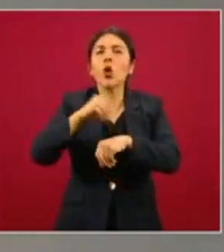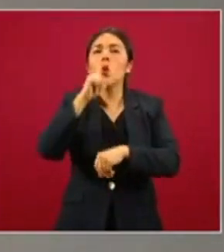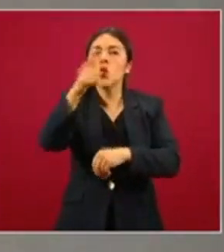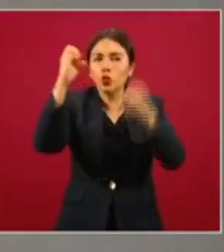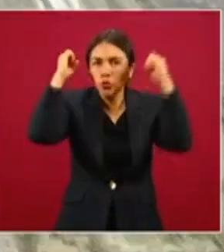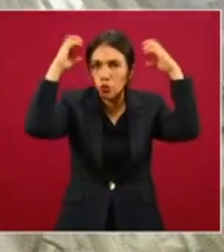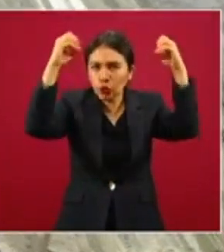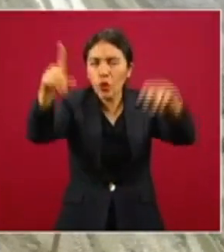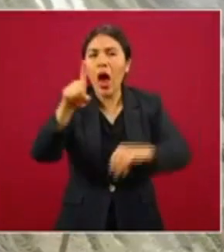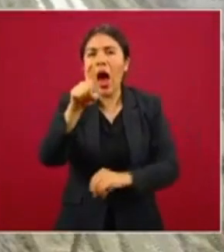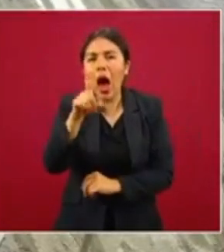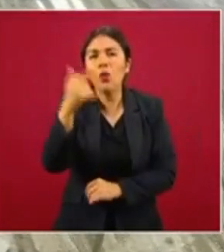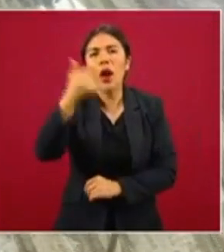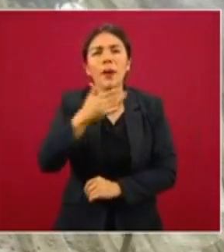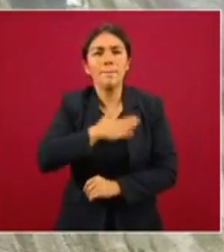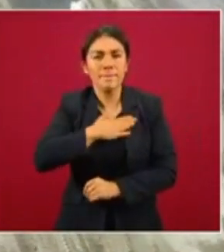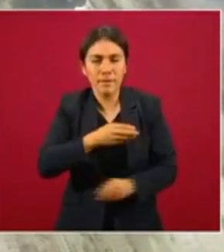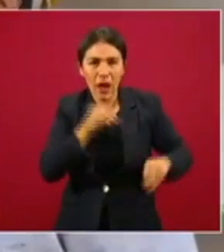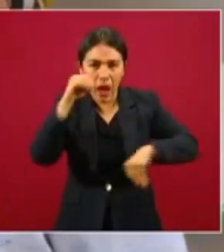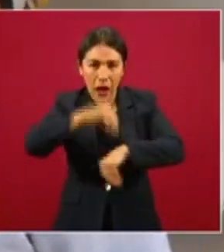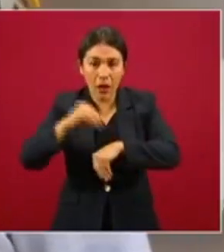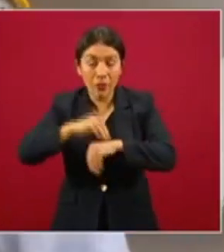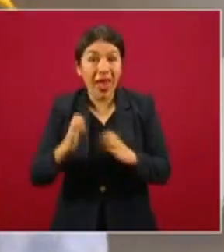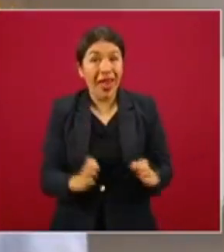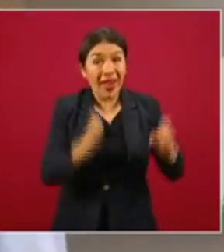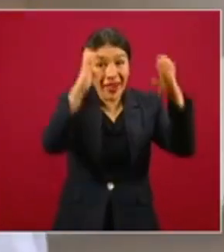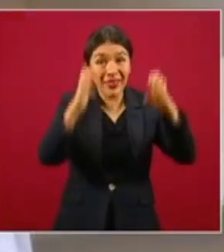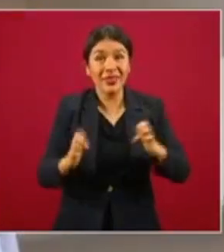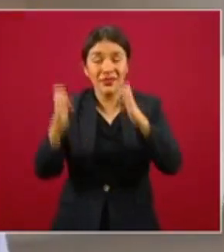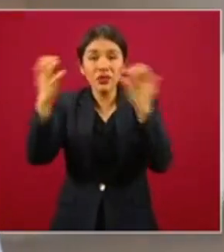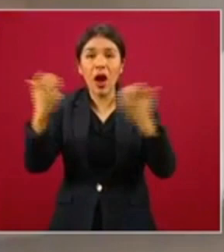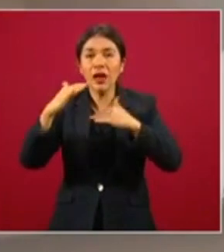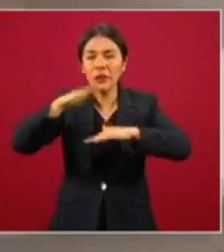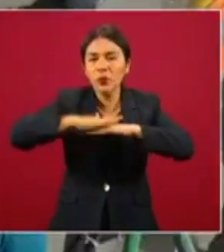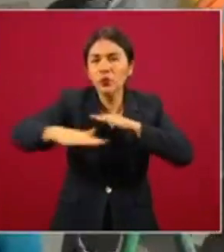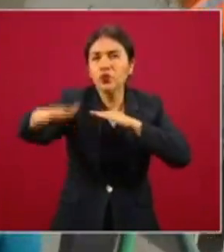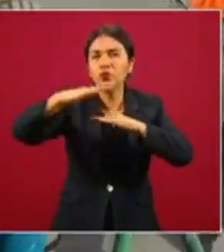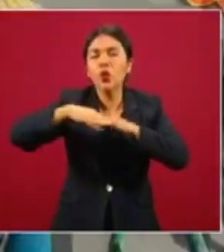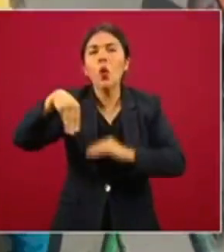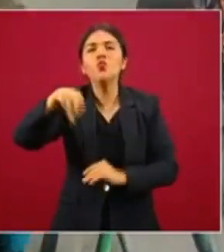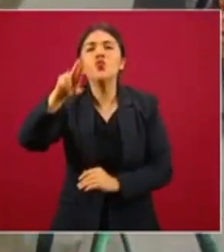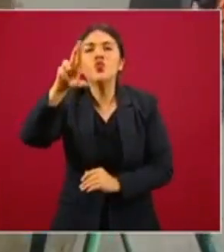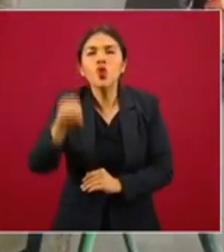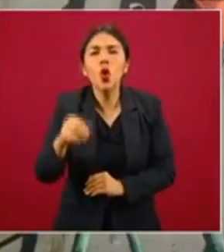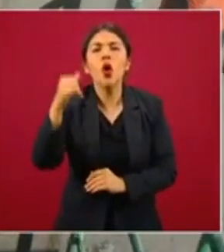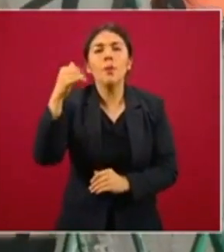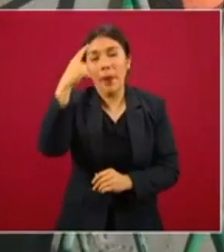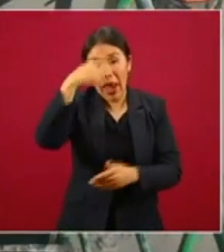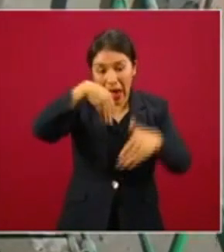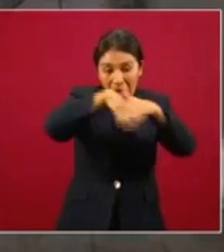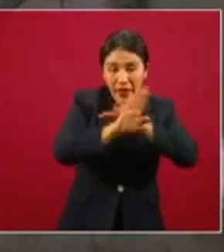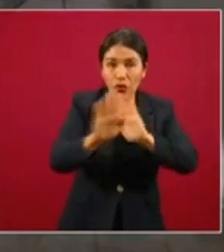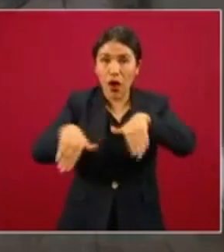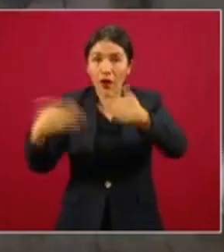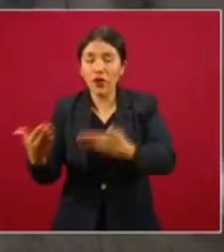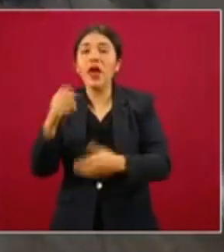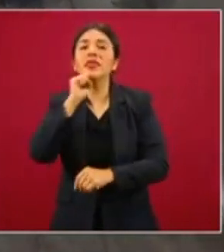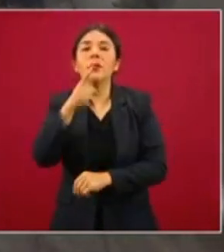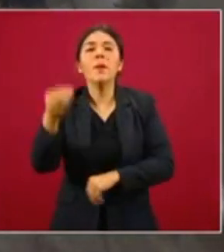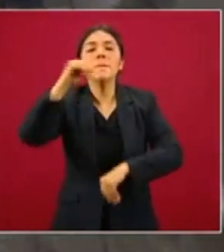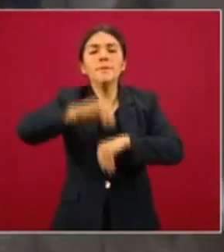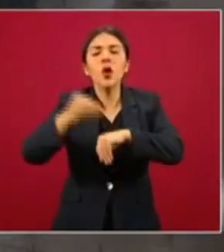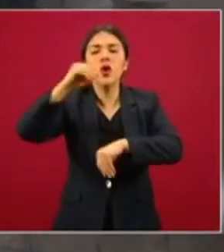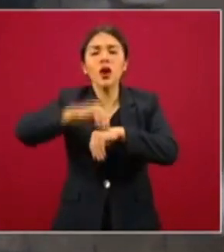eléctricas, hidráulica y sanitaria. En los edificios, se realiza el aplanado de muros interiores y exteriores, así como la colocación